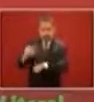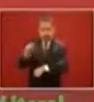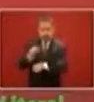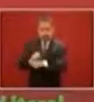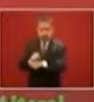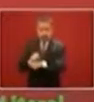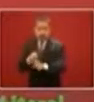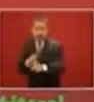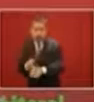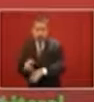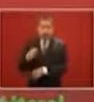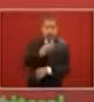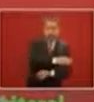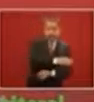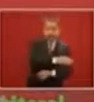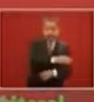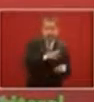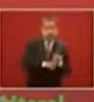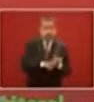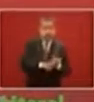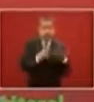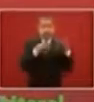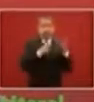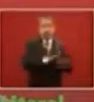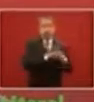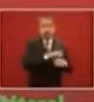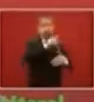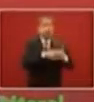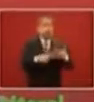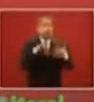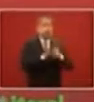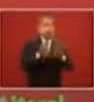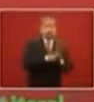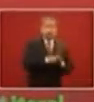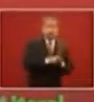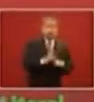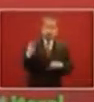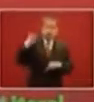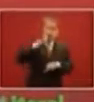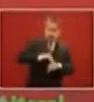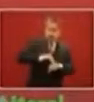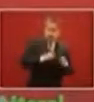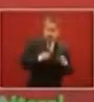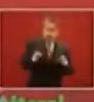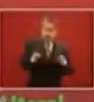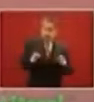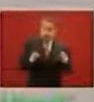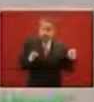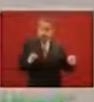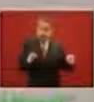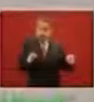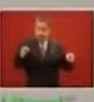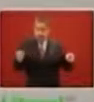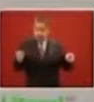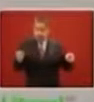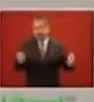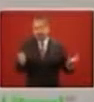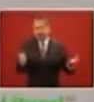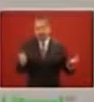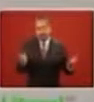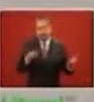a López-Gatell. Sí, lo que ha dicho, lo que dijo ayer en la mañana en la conferencia y lo que